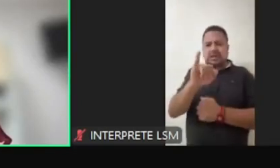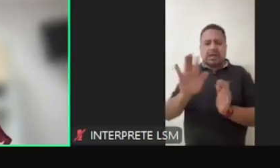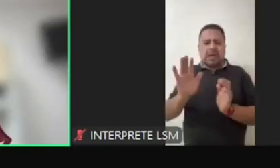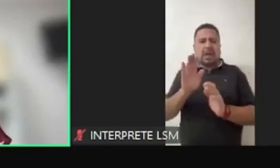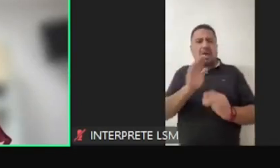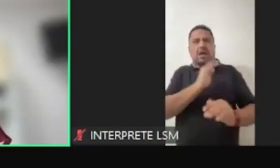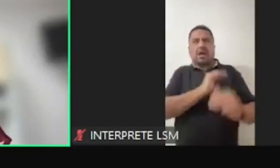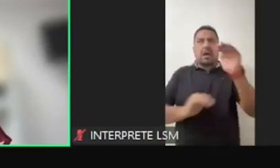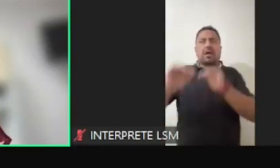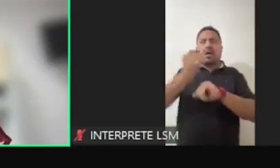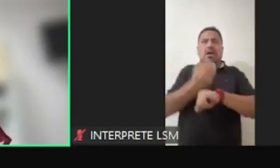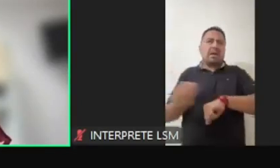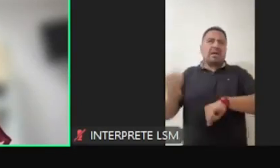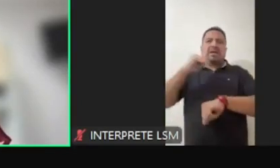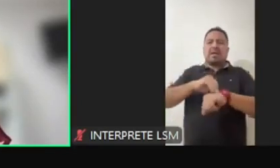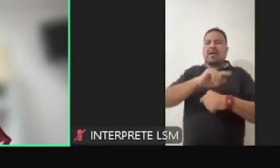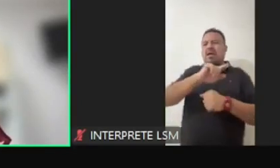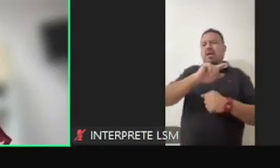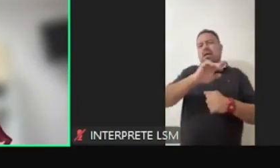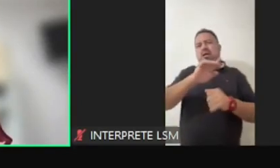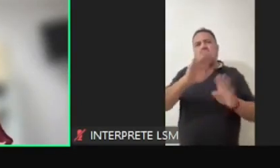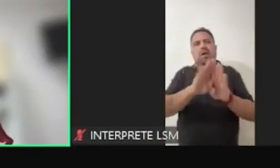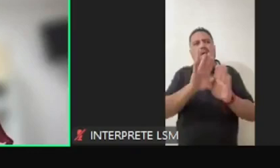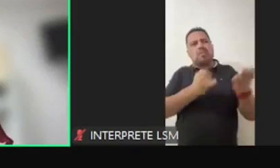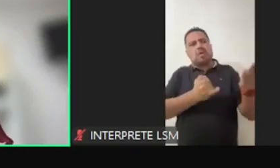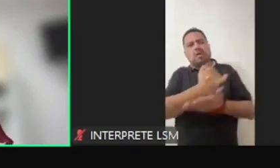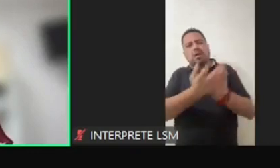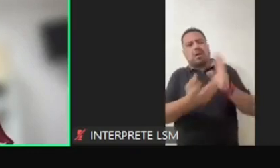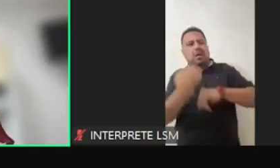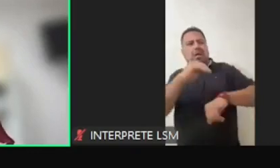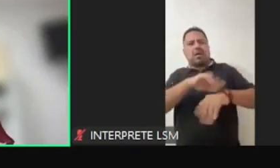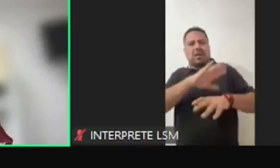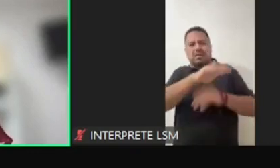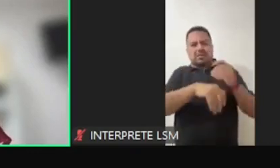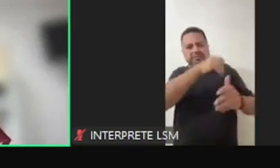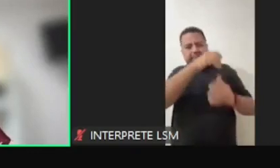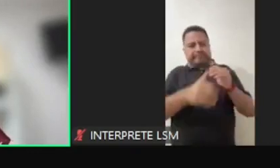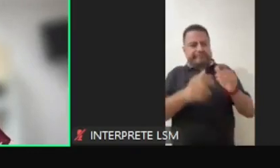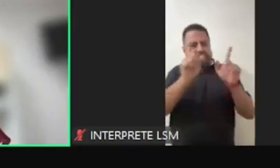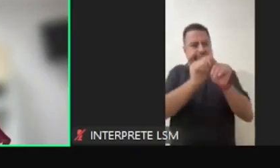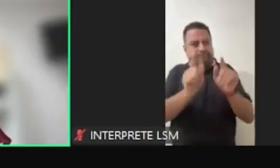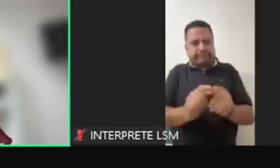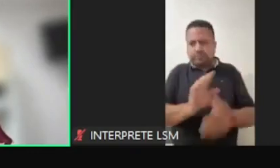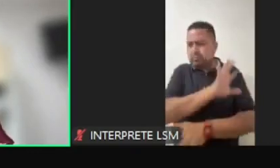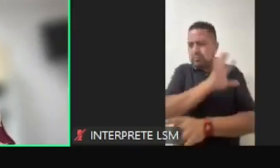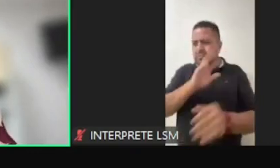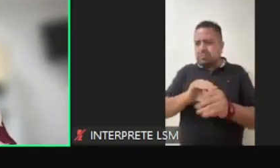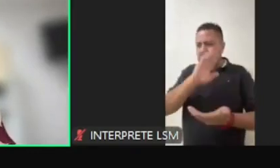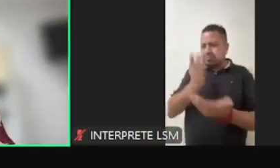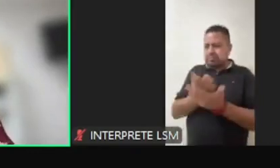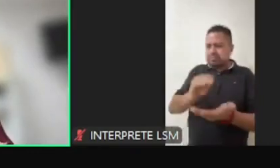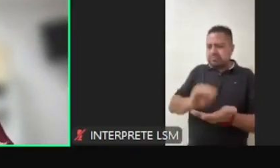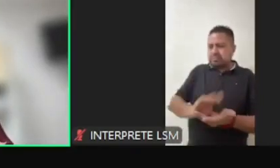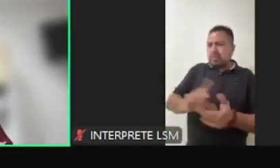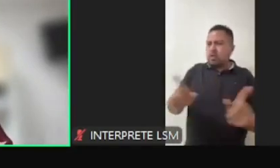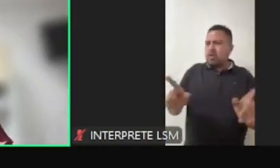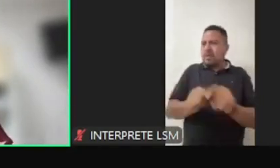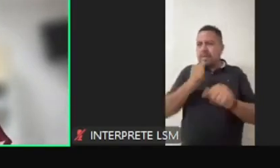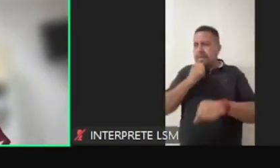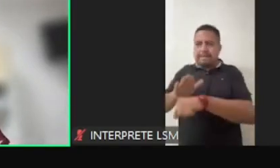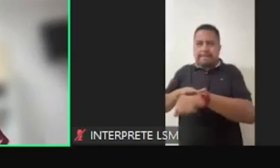elevarlos a la categoría de laudos ejecutoriadas y el archivo de los asuntos como totalmente concluidos es la cuenta